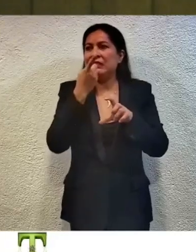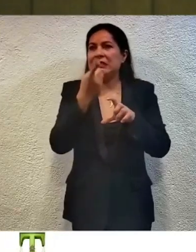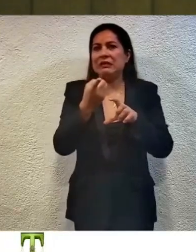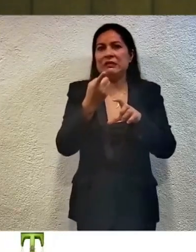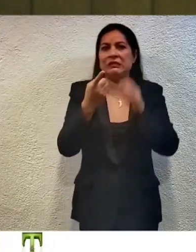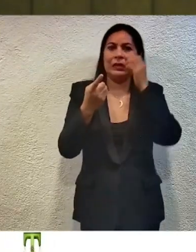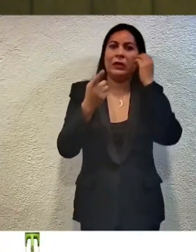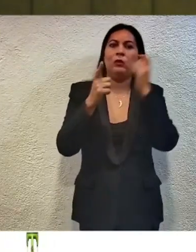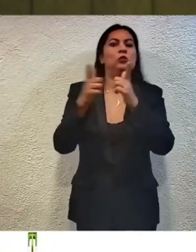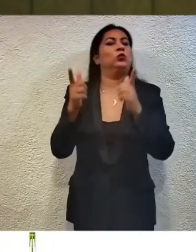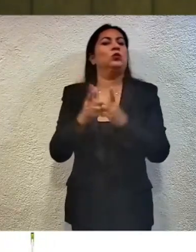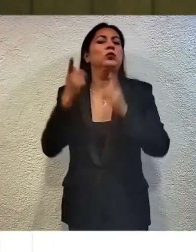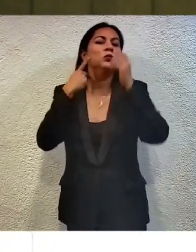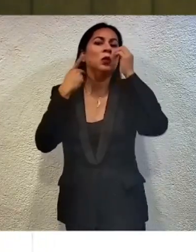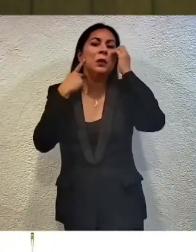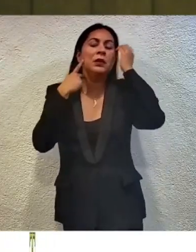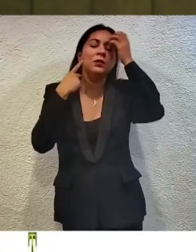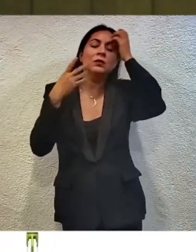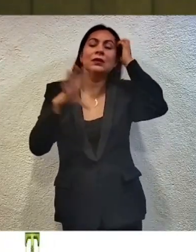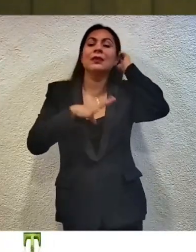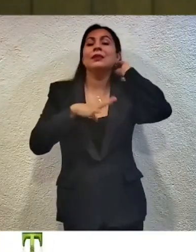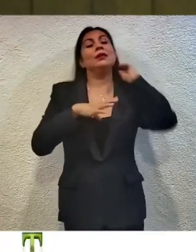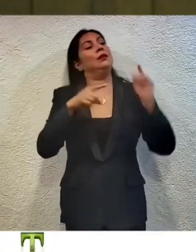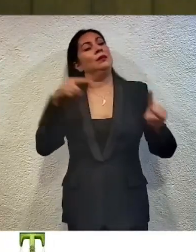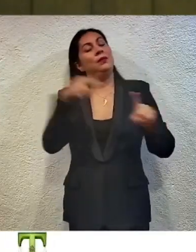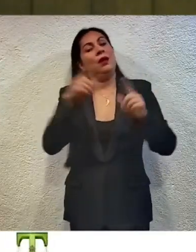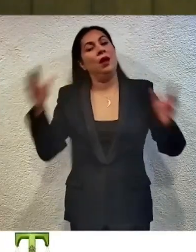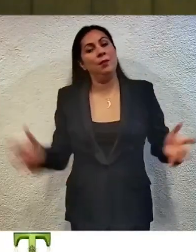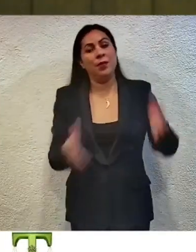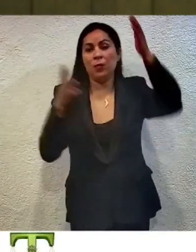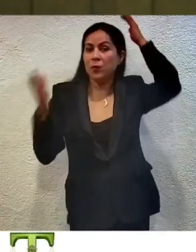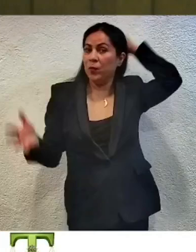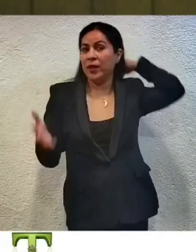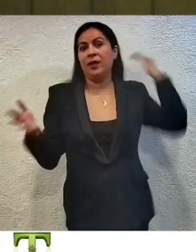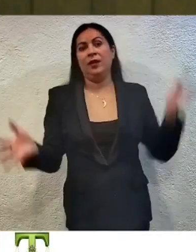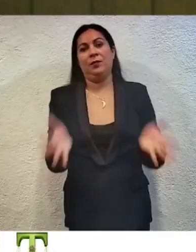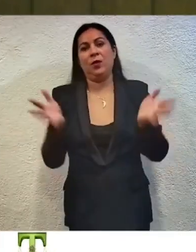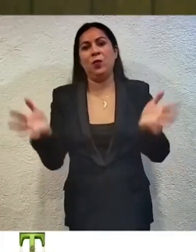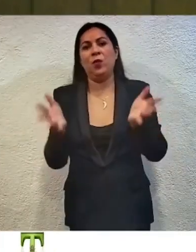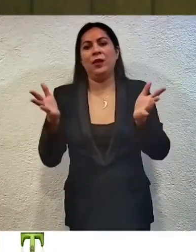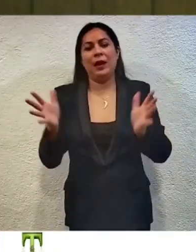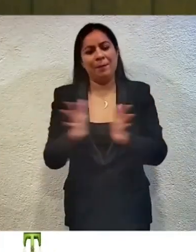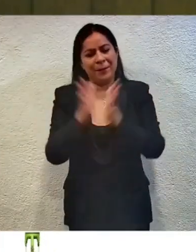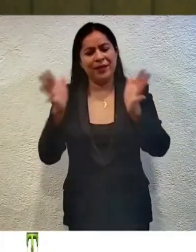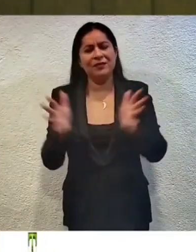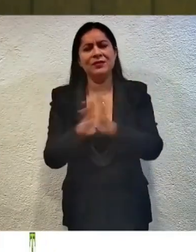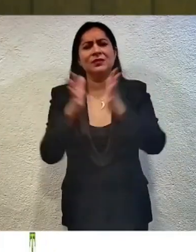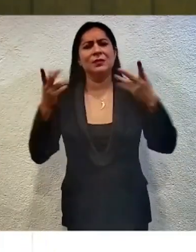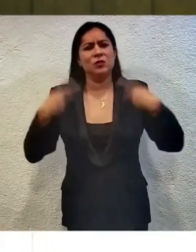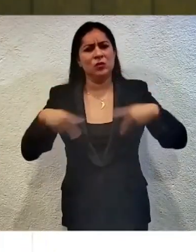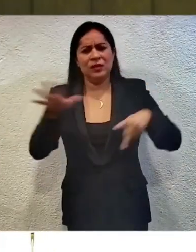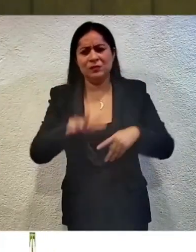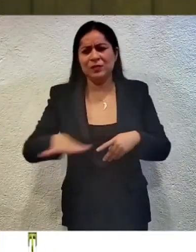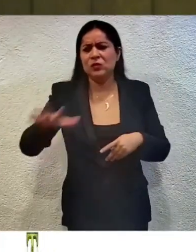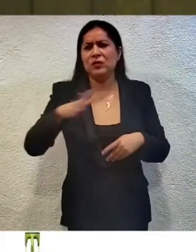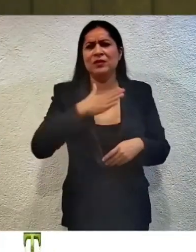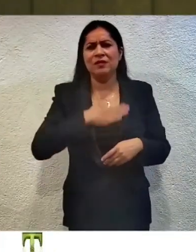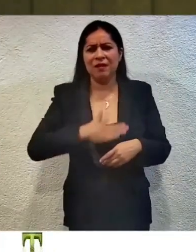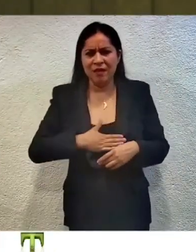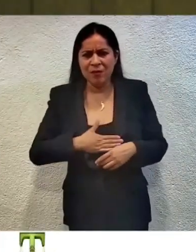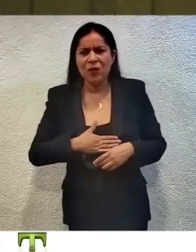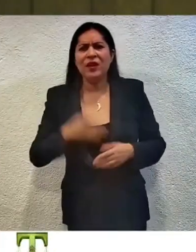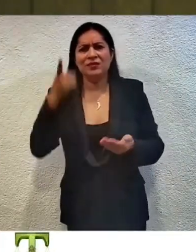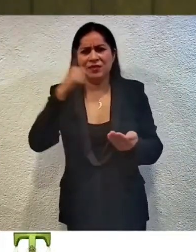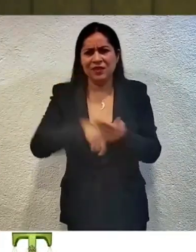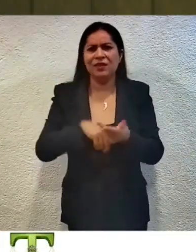los partidos políticos tienen como fin promover la participación del pueblo en la vida democrática, fomentar